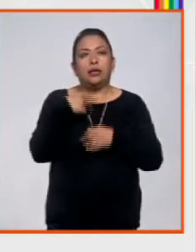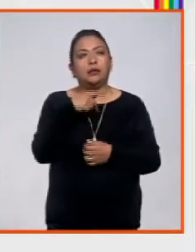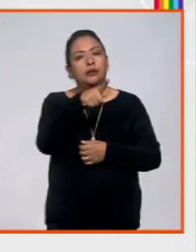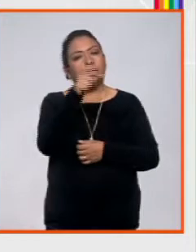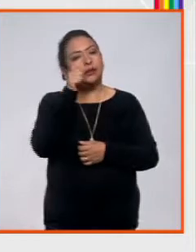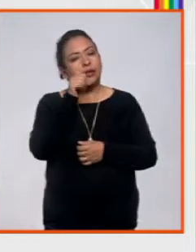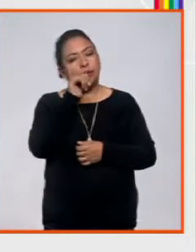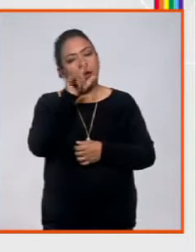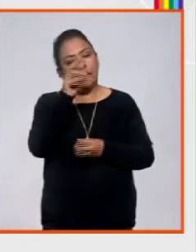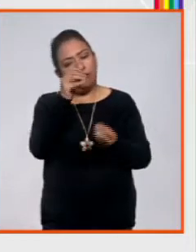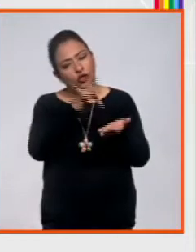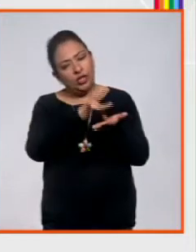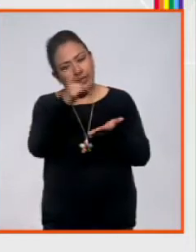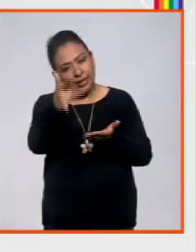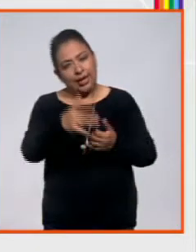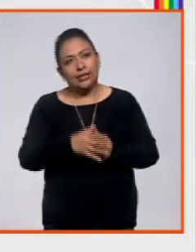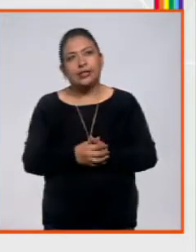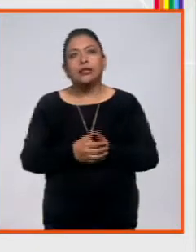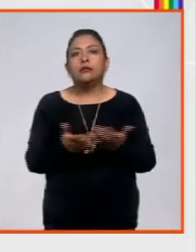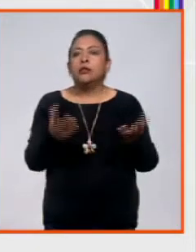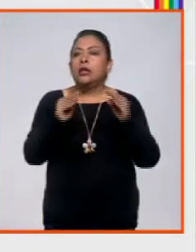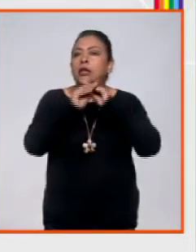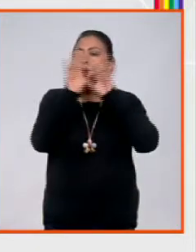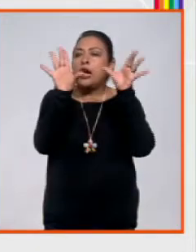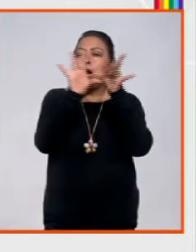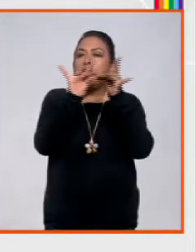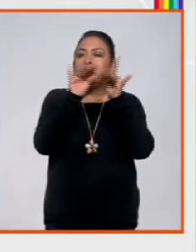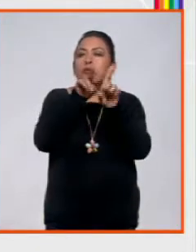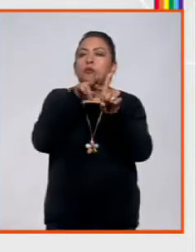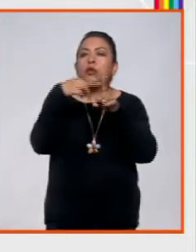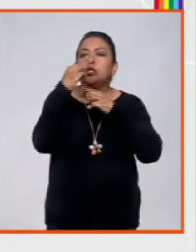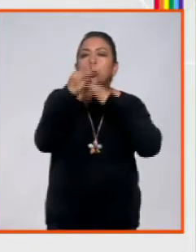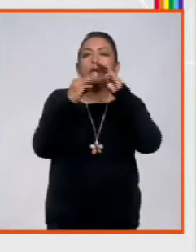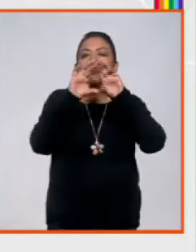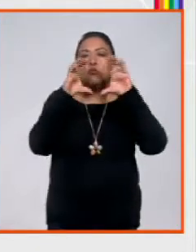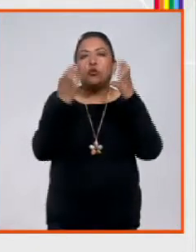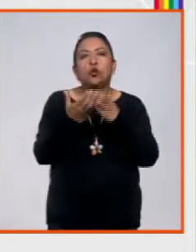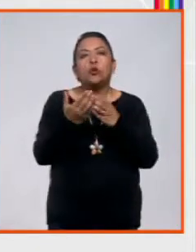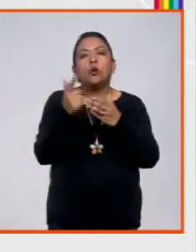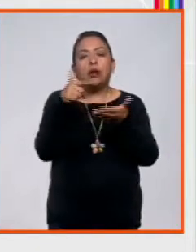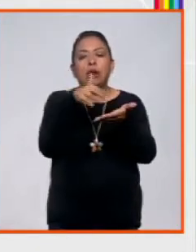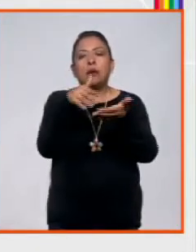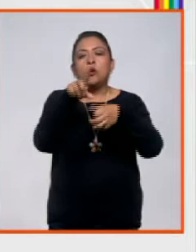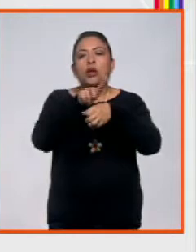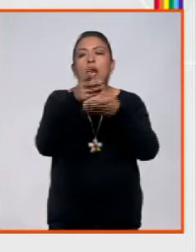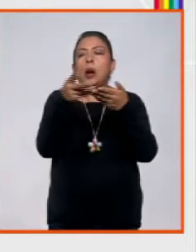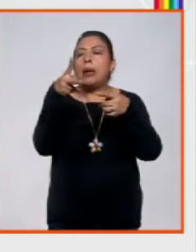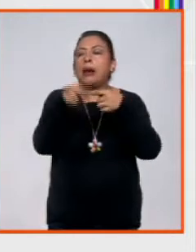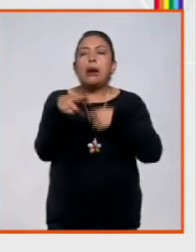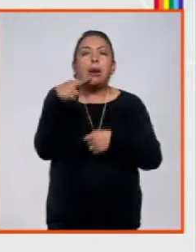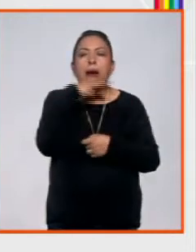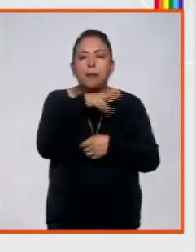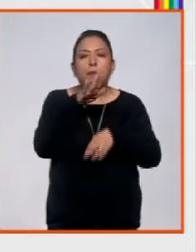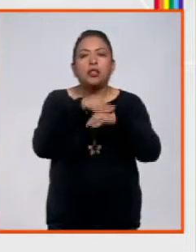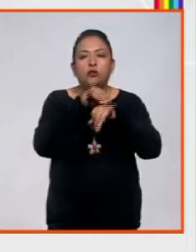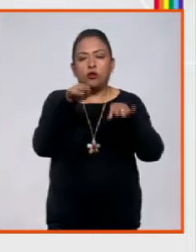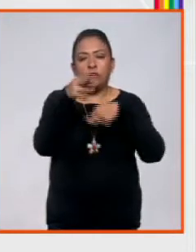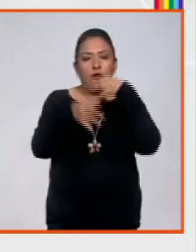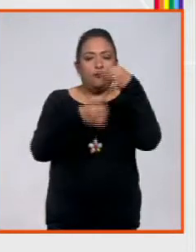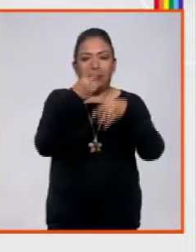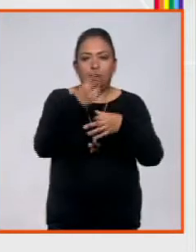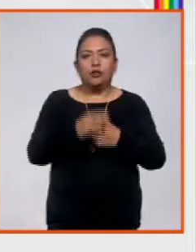siempre gracias por aclarar nada más gusto que leemos día a día vamos a una brevísima pausa y más aquí en